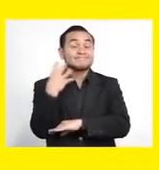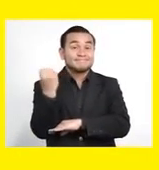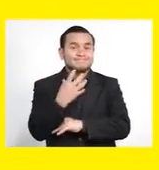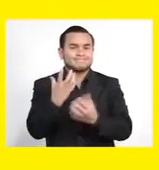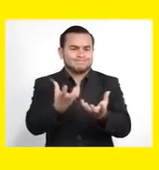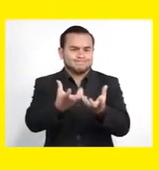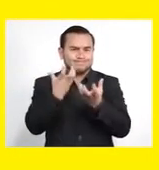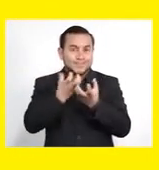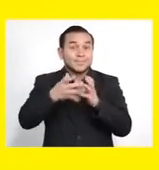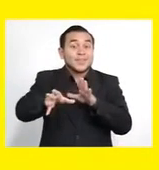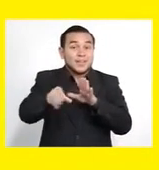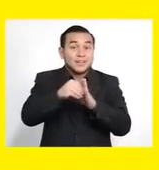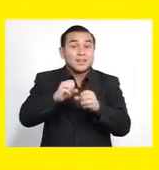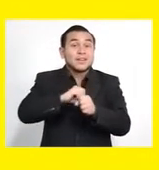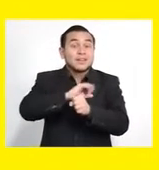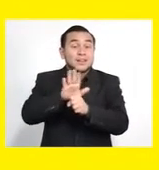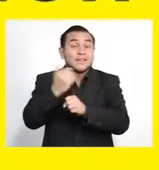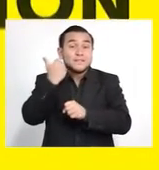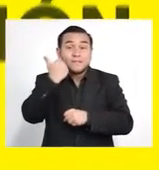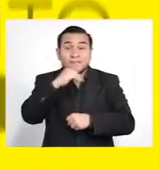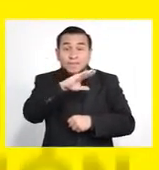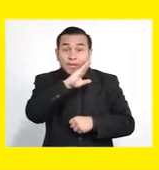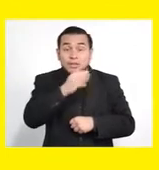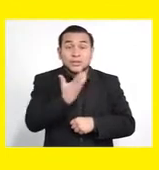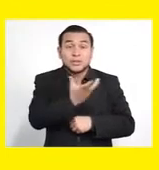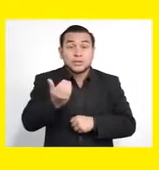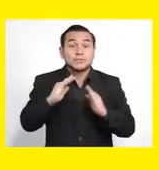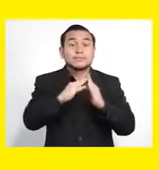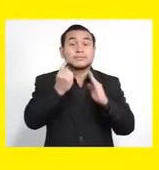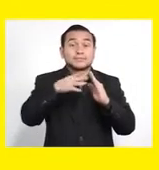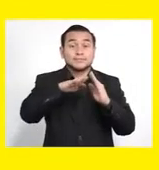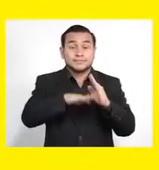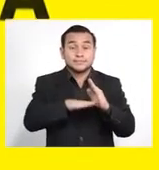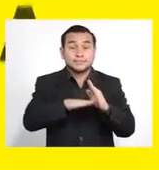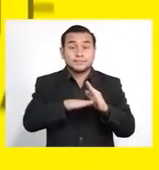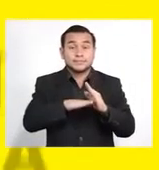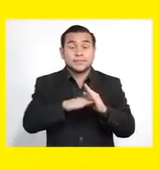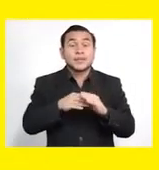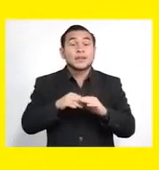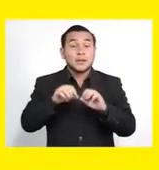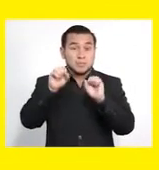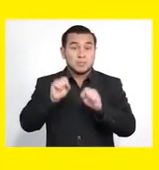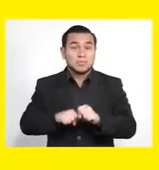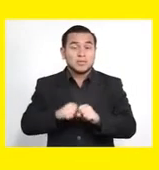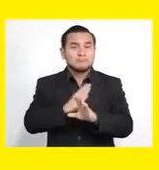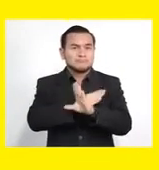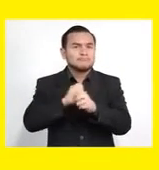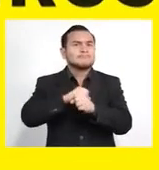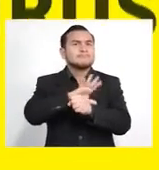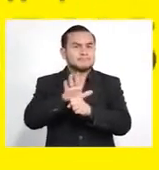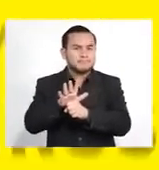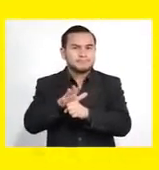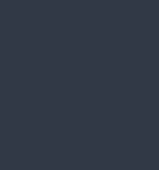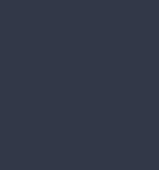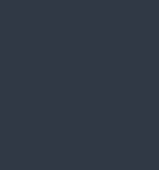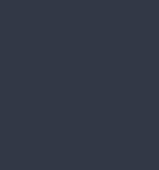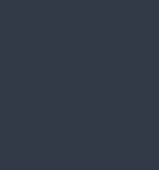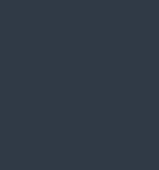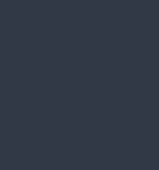alerta máxima por el incremento de la transmisión del virus. Todos tenemos que estar en casa. Es la única forma de detener el